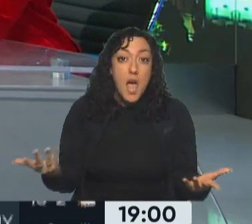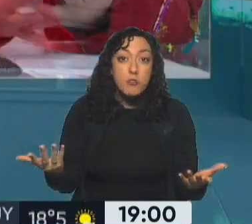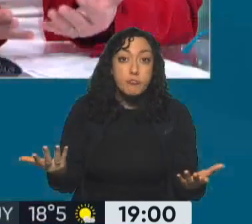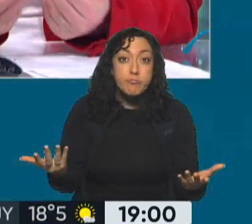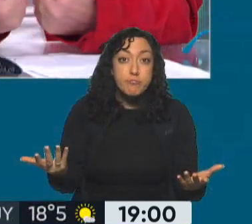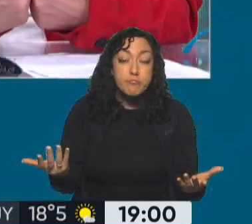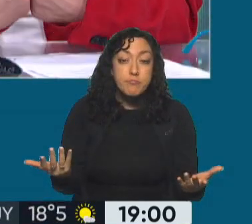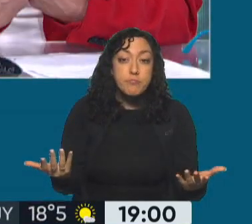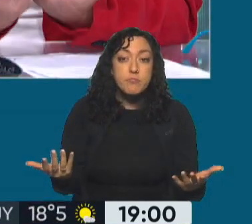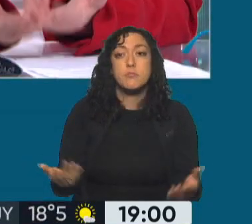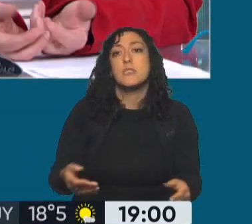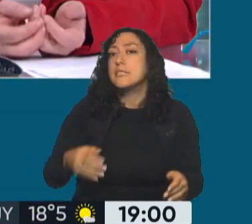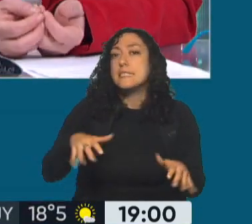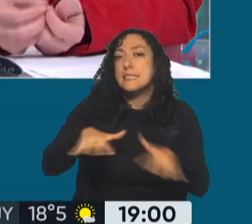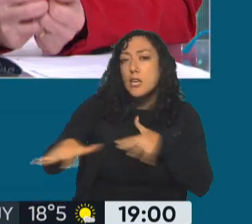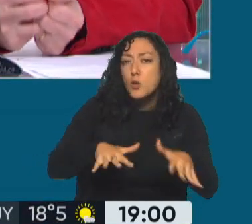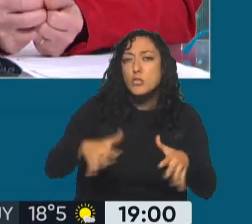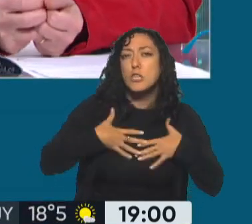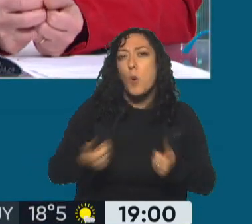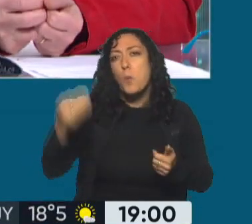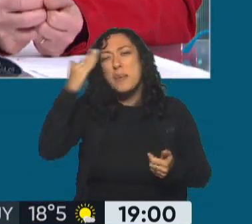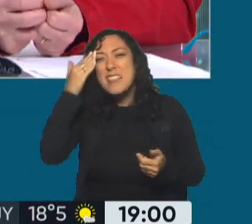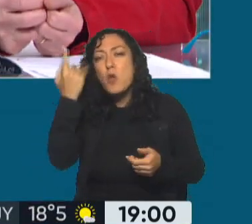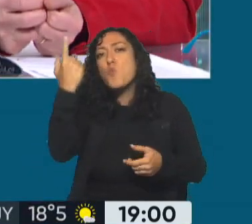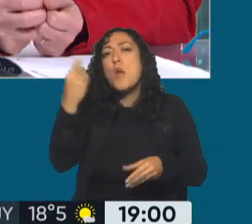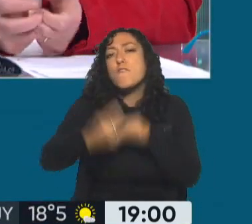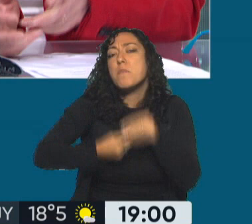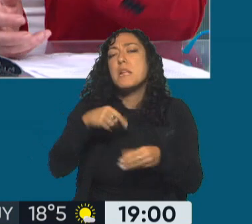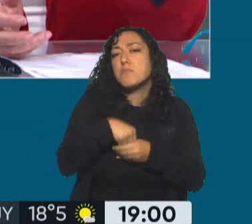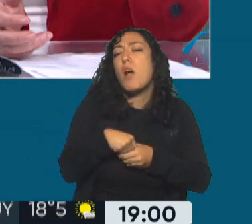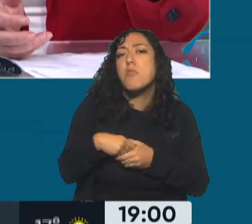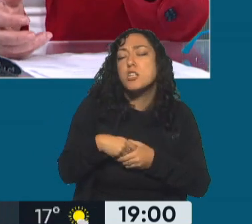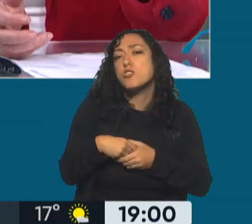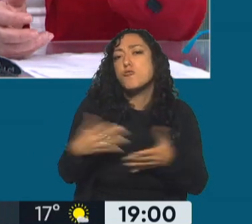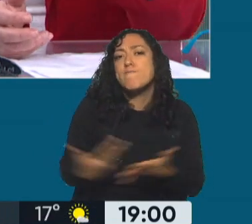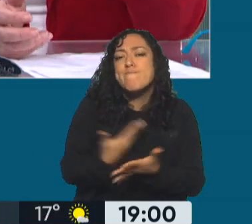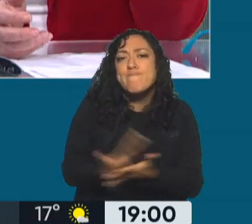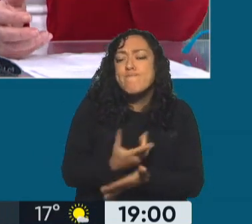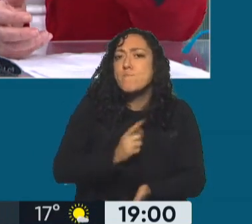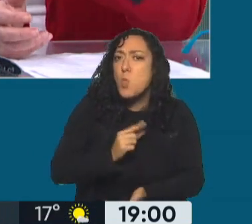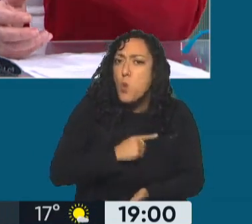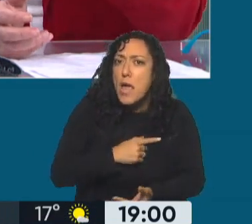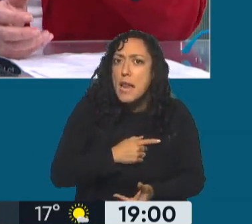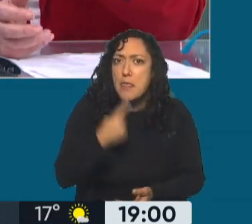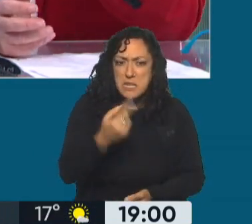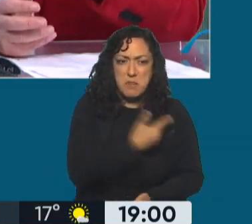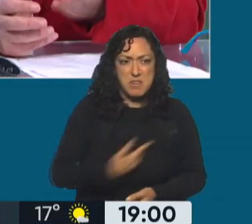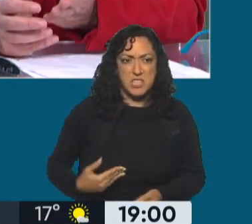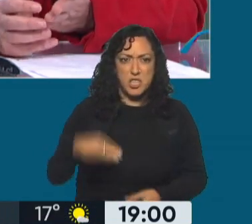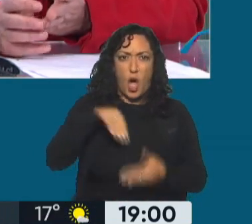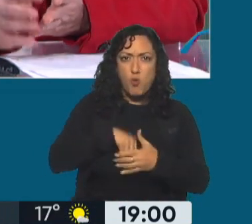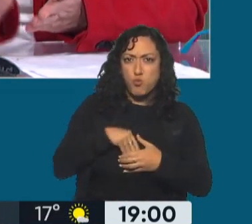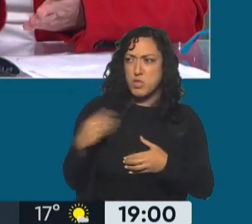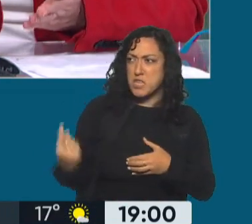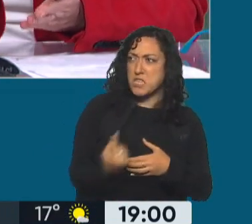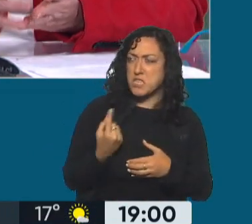tiene, está atravesando una problemática de salud mental de alguno de sus miembros, que escucha: el presidente es autista, no